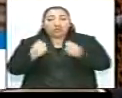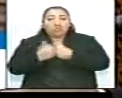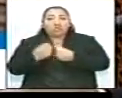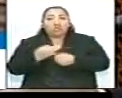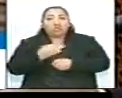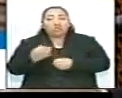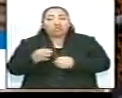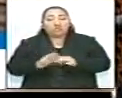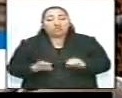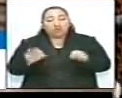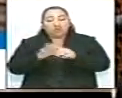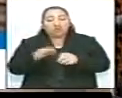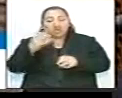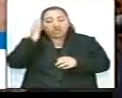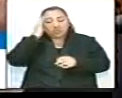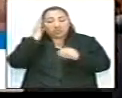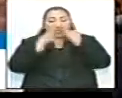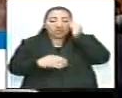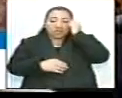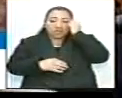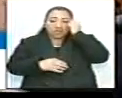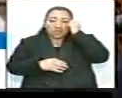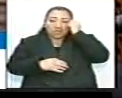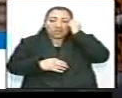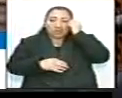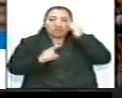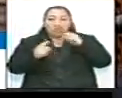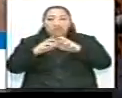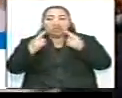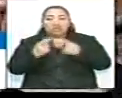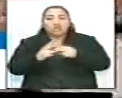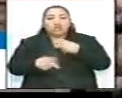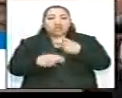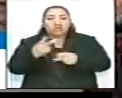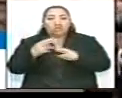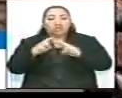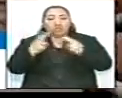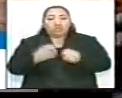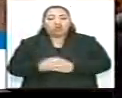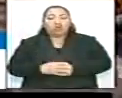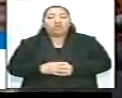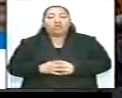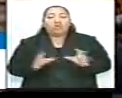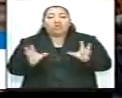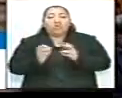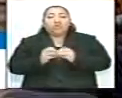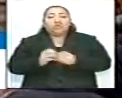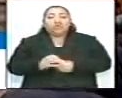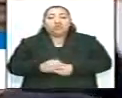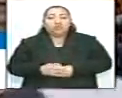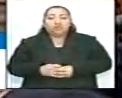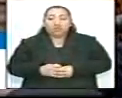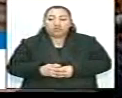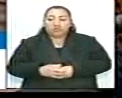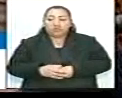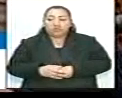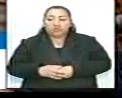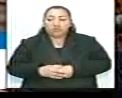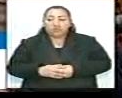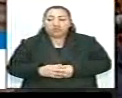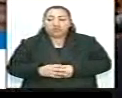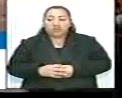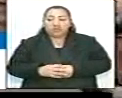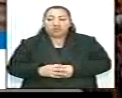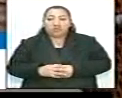haciendo. Sería bueno de repente para primera sesión o la segunda sesión conjuntamente con el ministro para